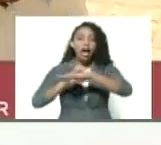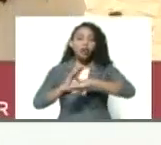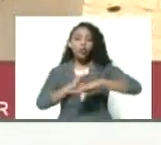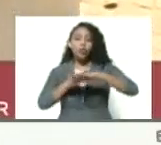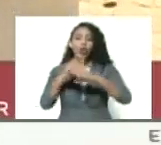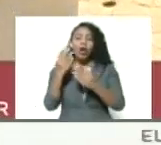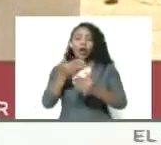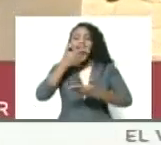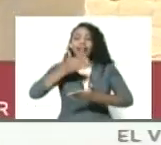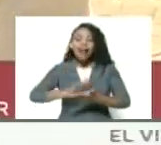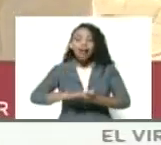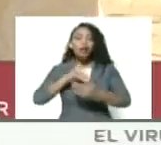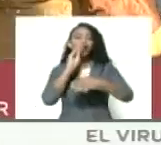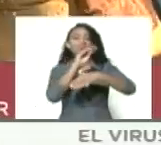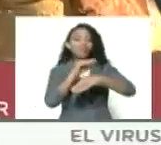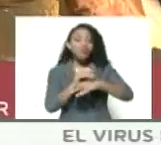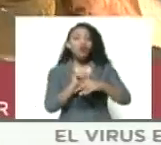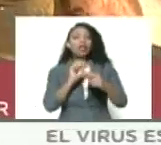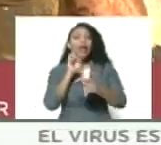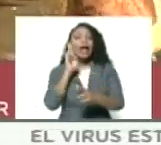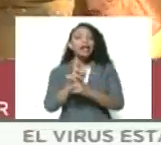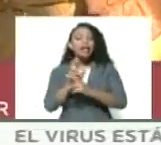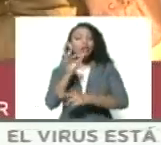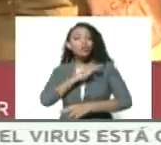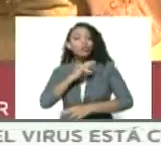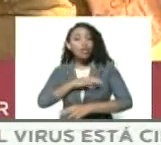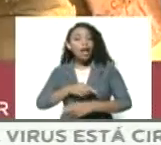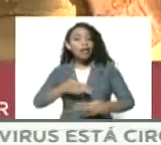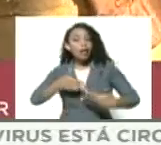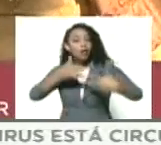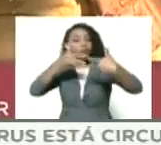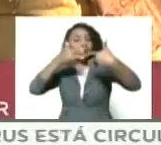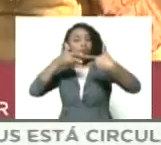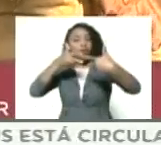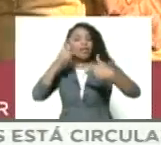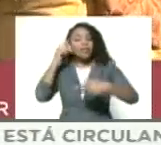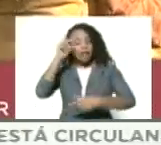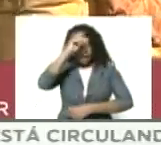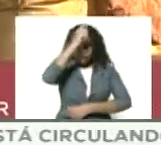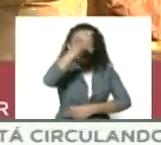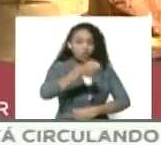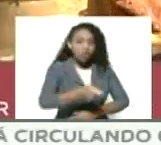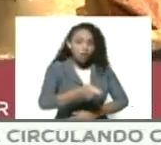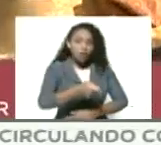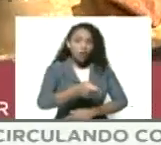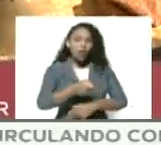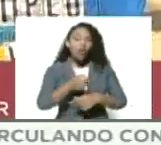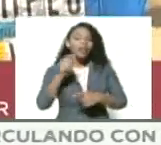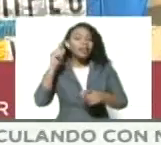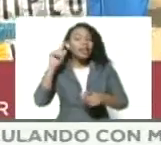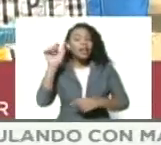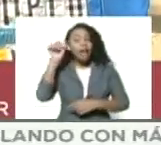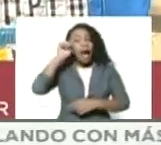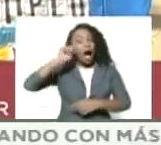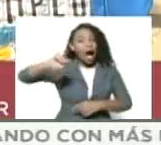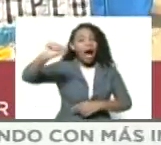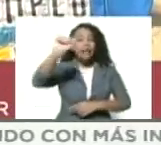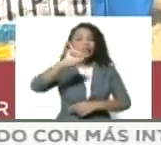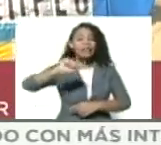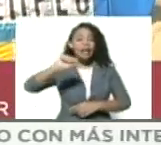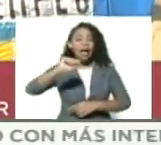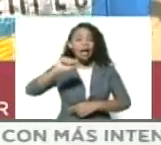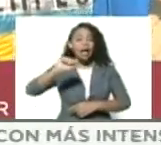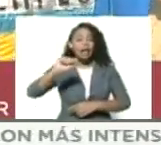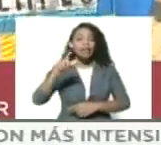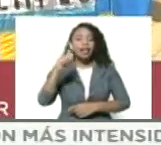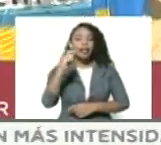reportaron audiencia a través de las redes sociales de la transmisión de la beatificación desde el Asia, desde